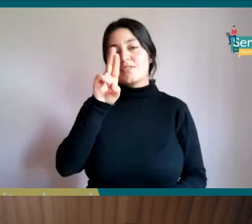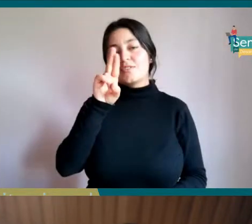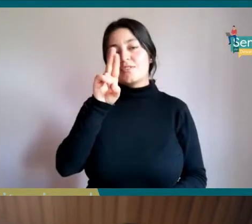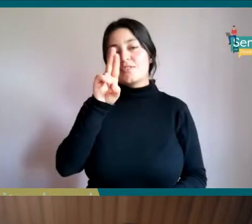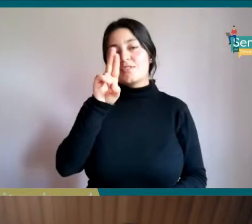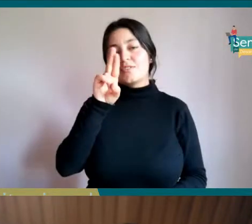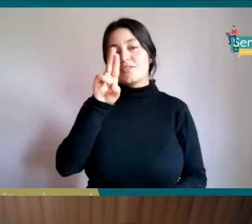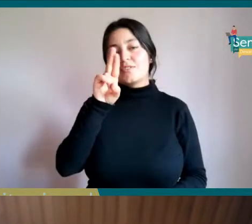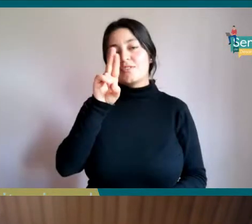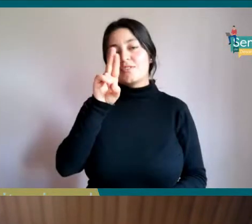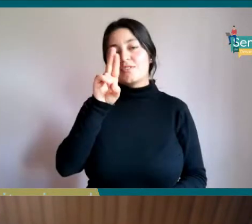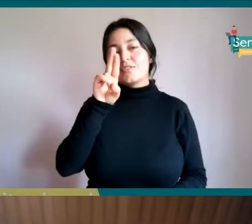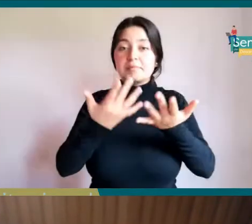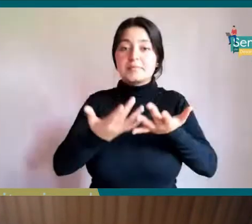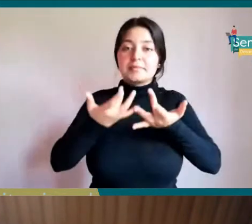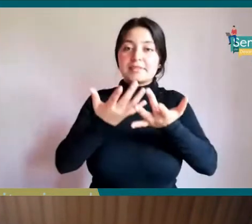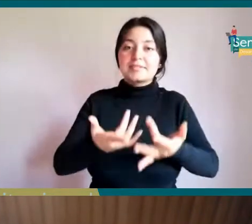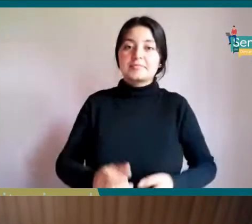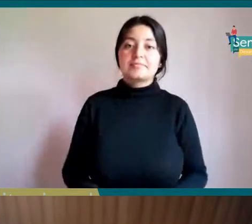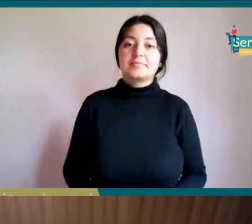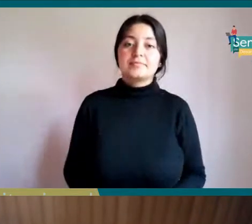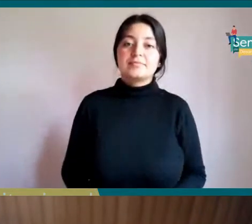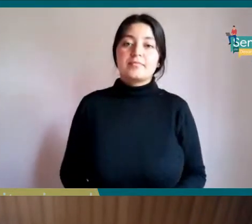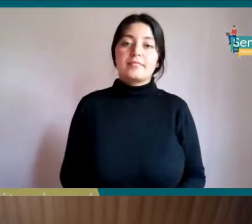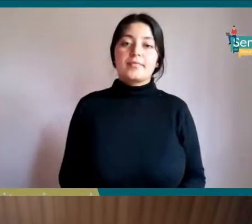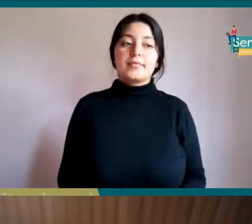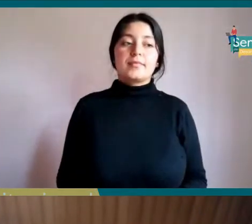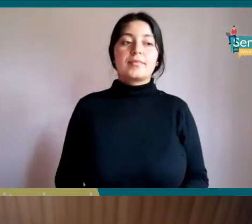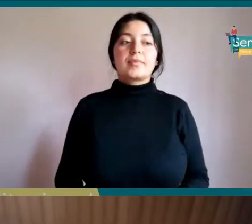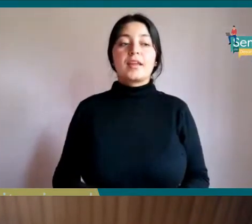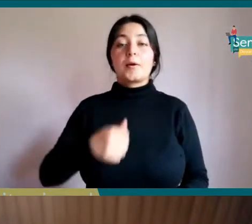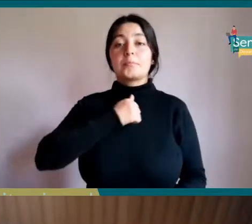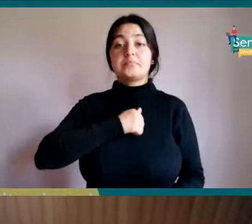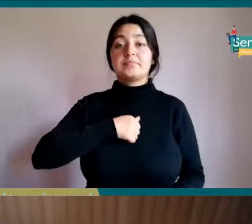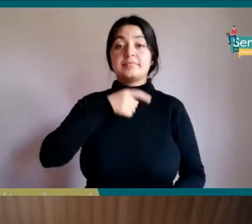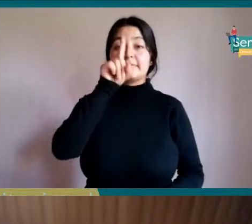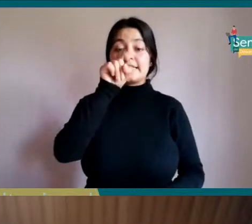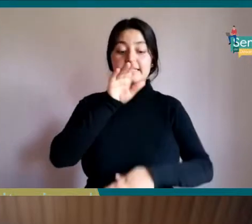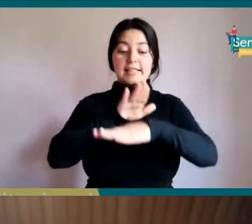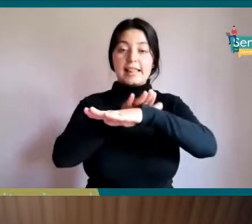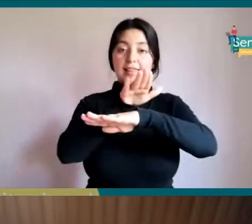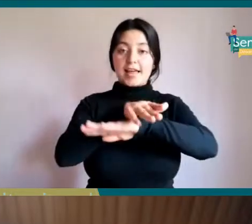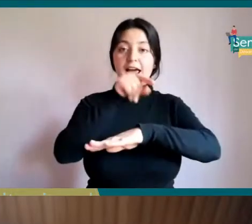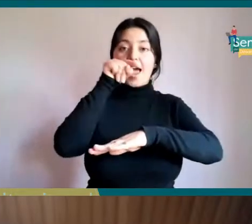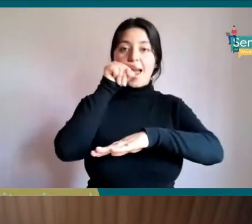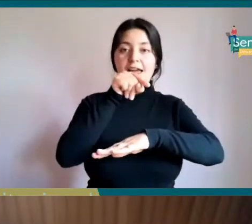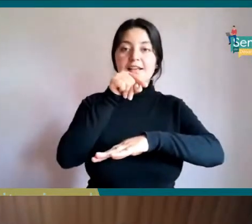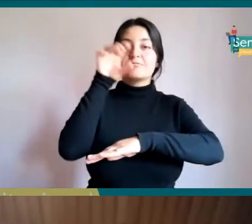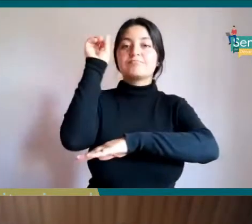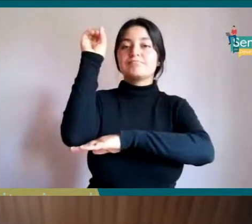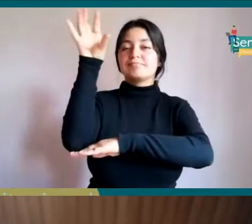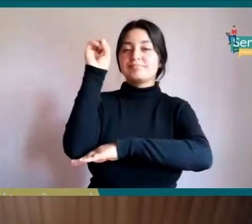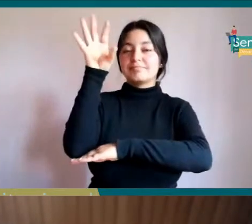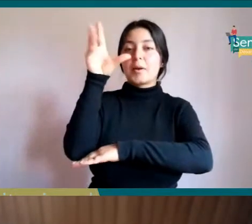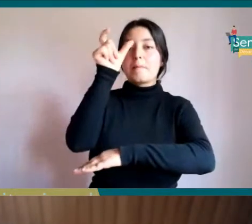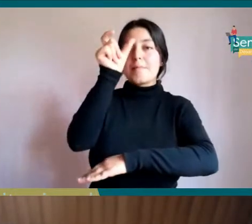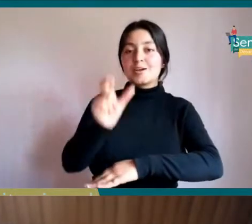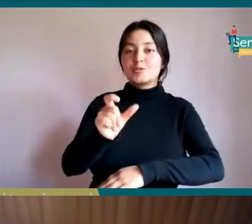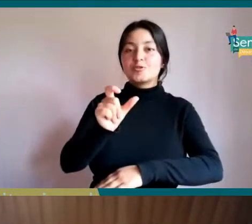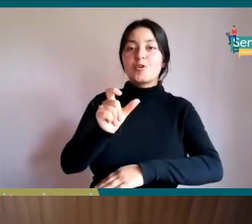acá. A las 6 de la tarde lo invitamos, Fabricio, porque viene la calculadora humana. Qué